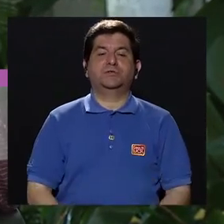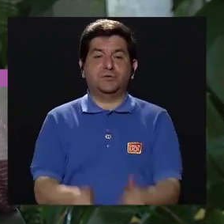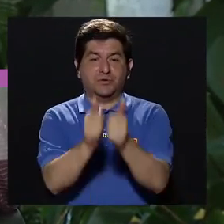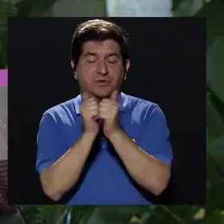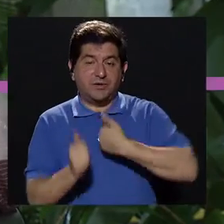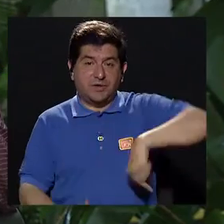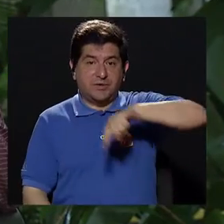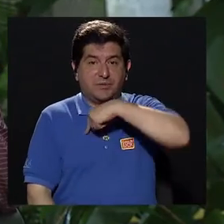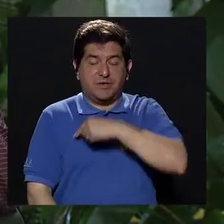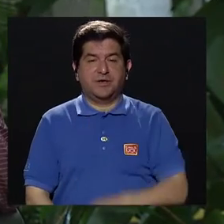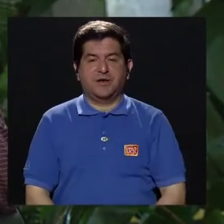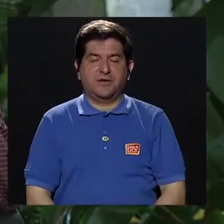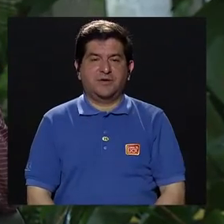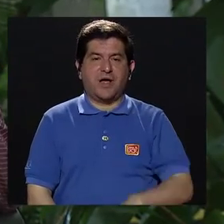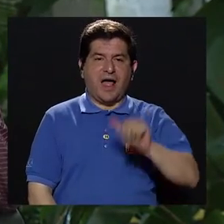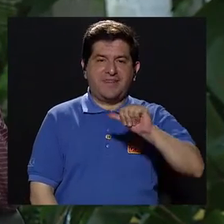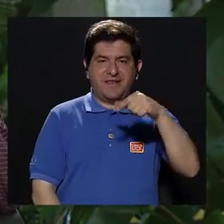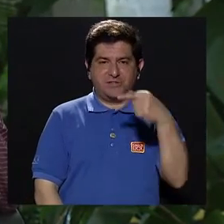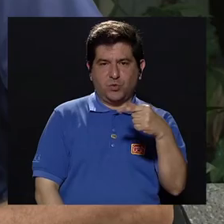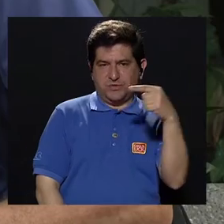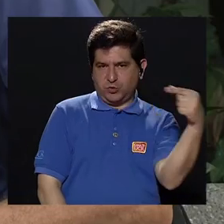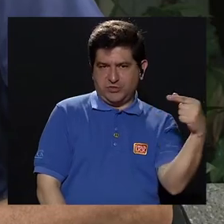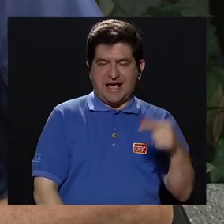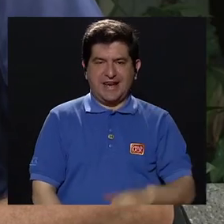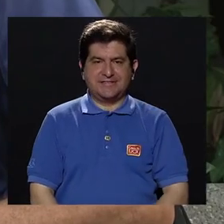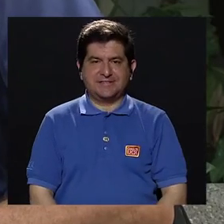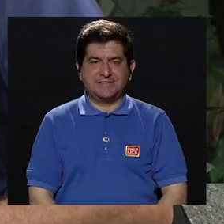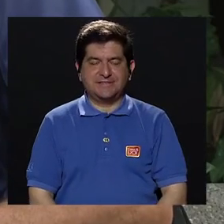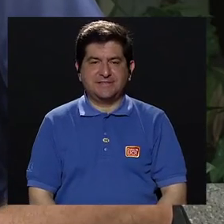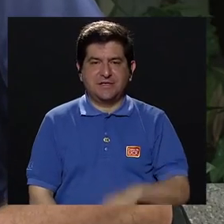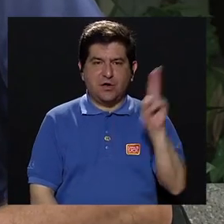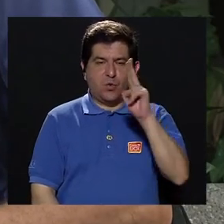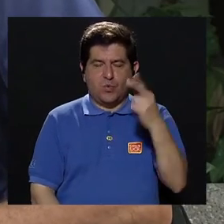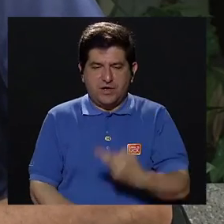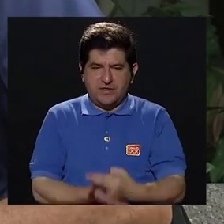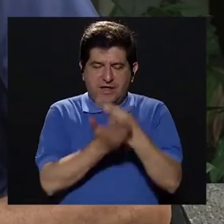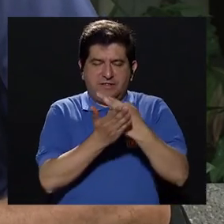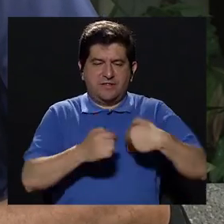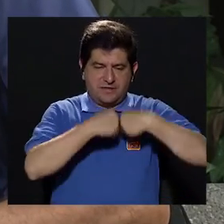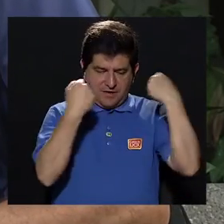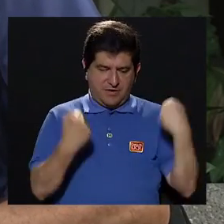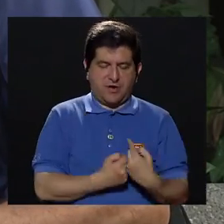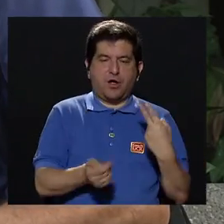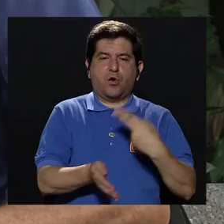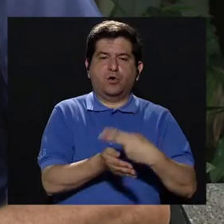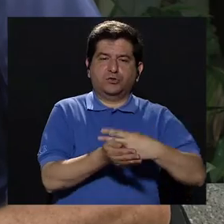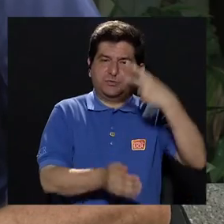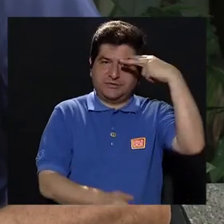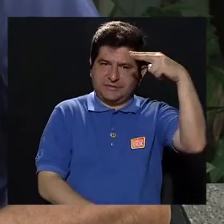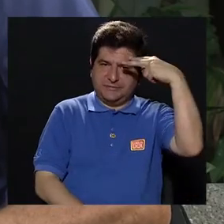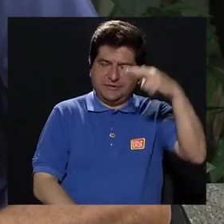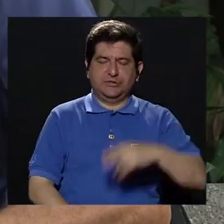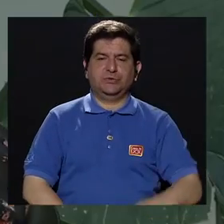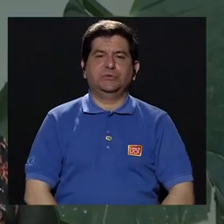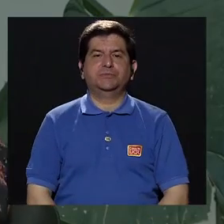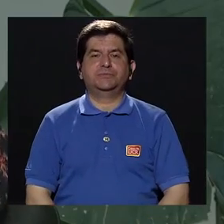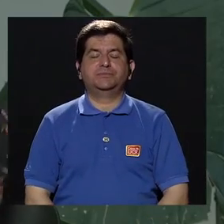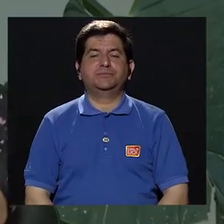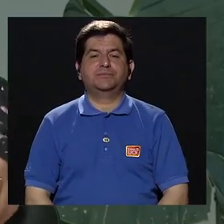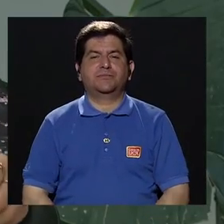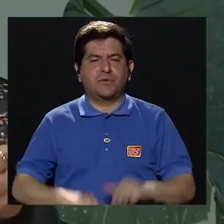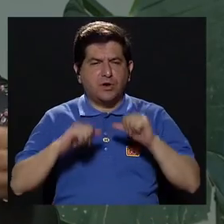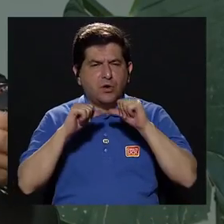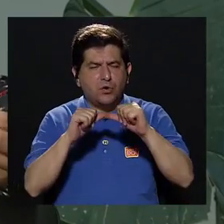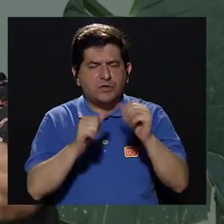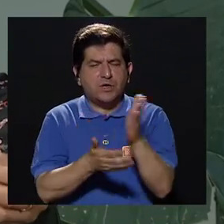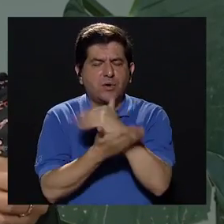para esto nos acompaña el señor Andrés Gómez González de la Unidad de Rehabilitación Cardíaca del Hospital México.